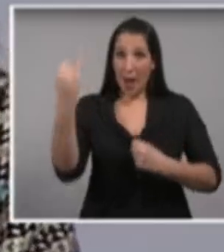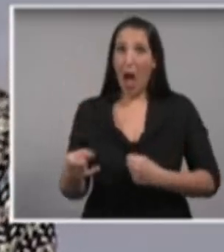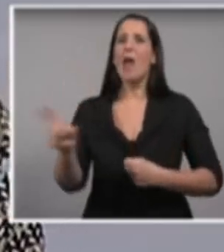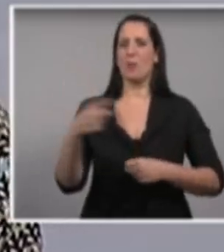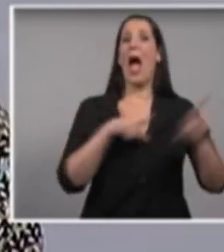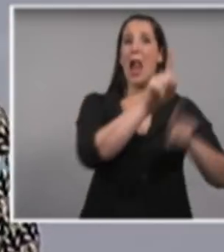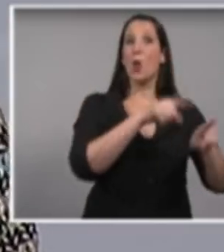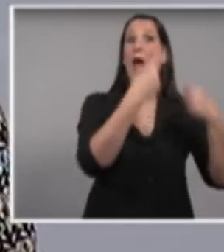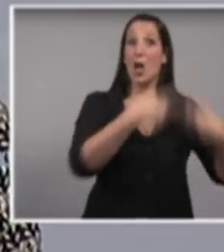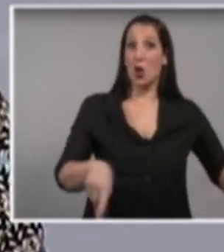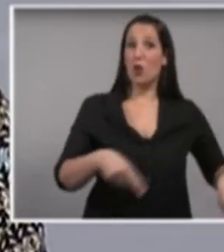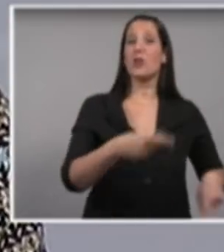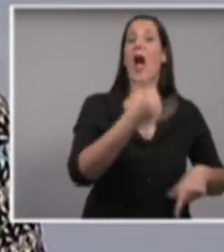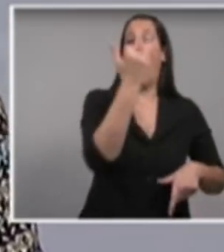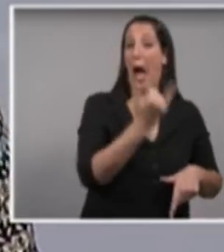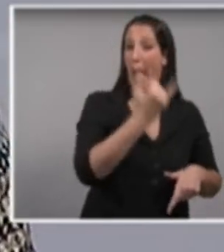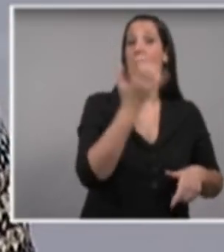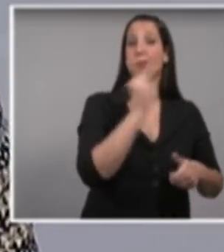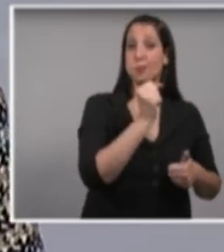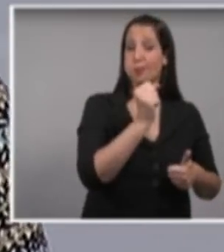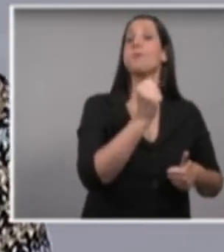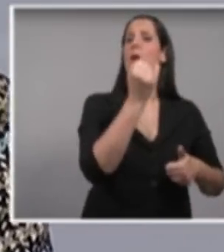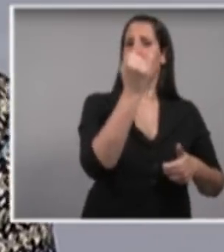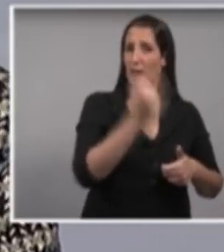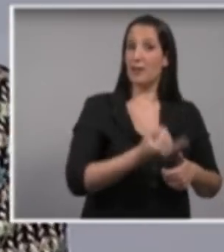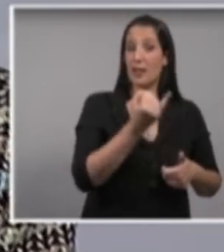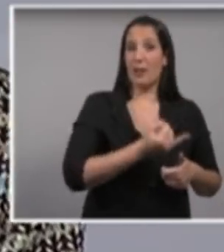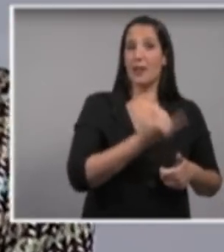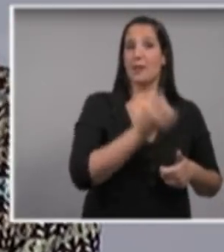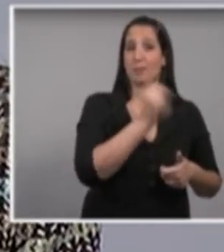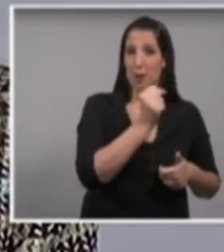debe para con muchos argentinos.